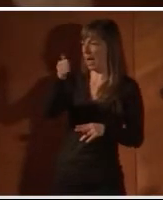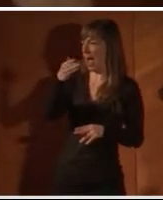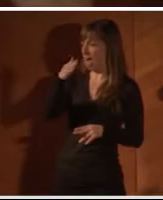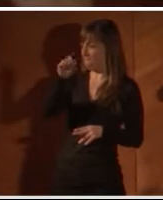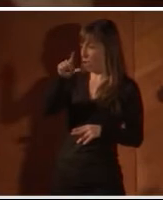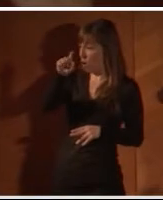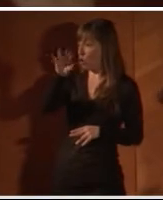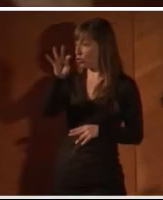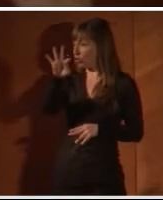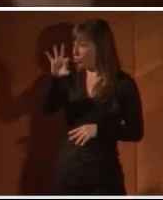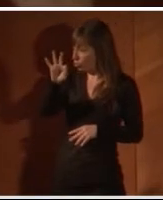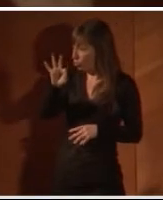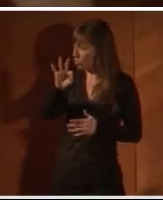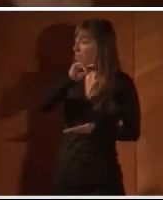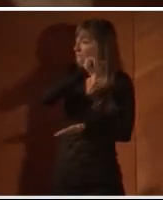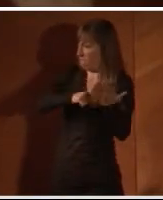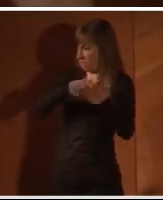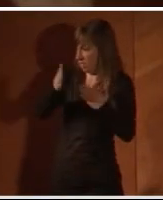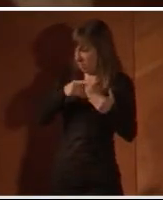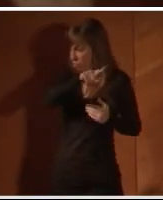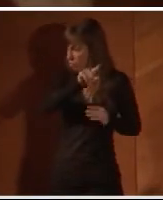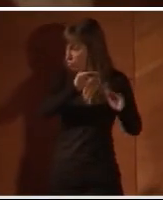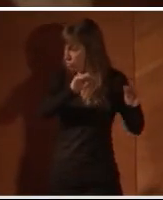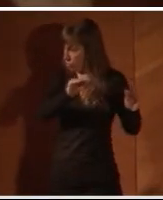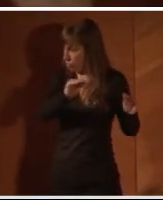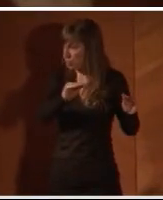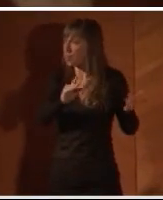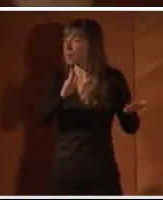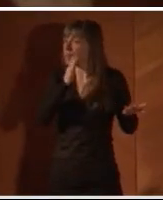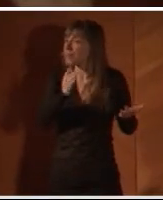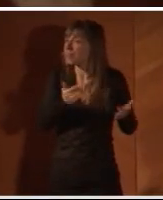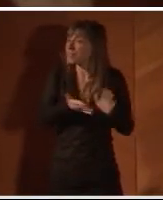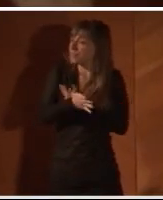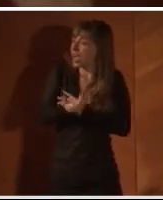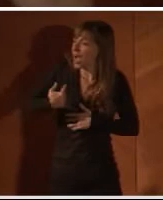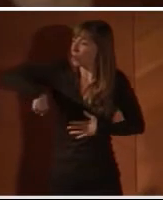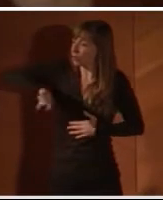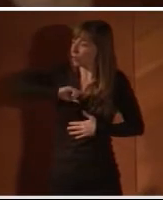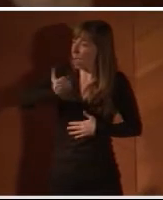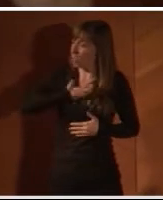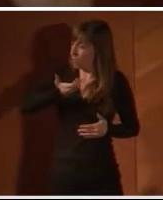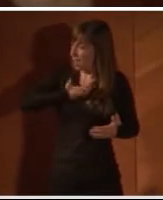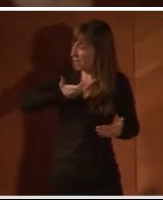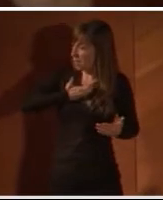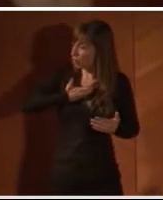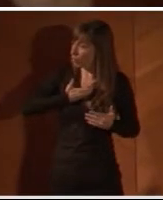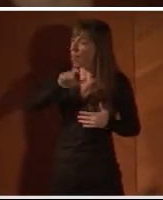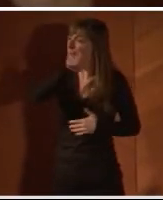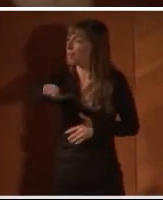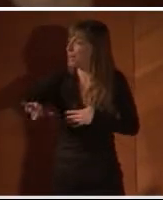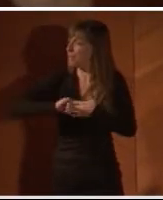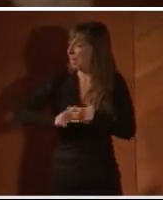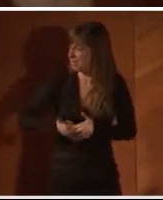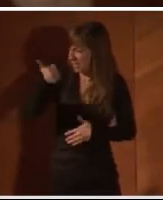Significa el que estamos más cerca. Yo creo que de los ayuntamientos, las entidades locales, vivimos una